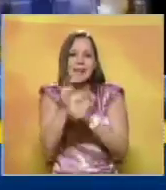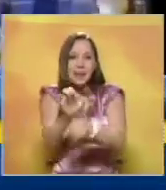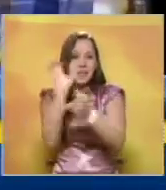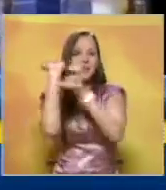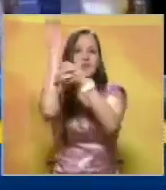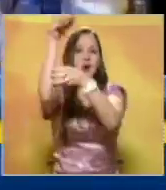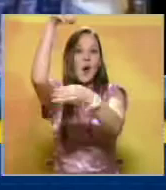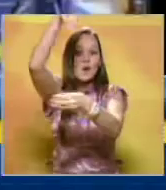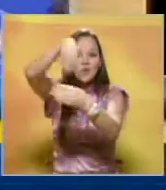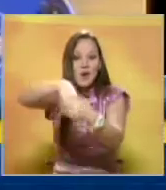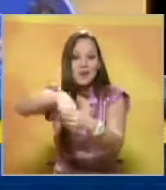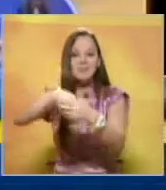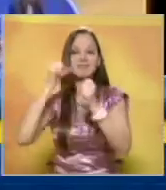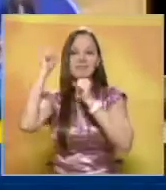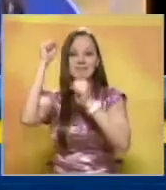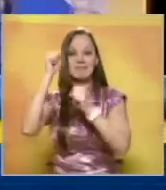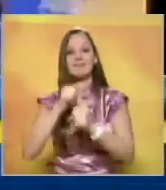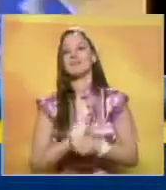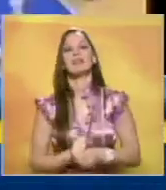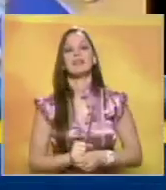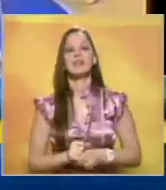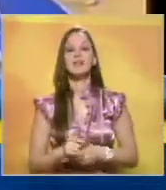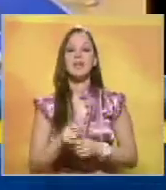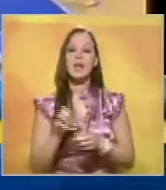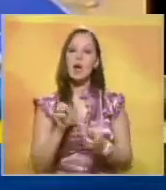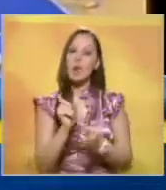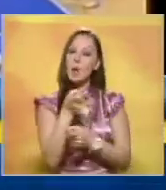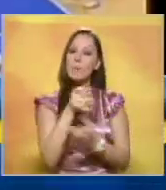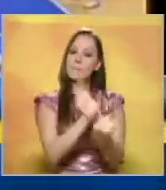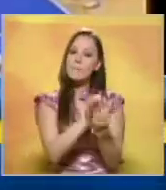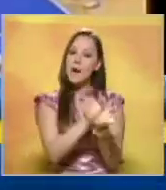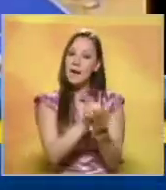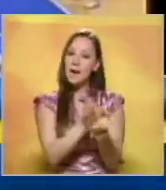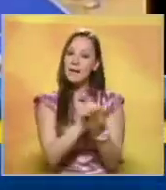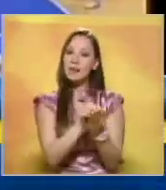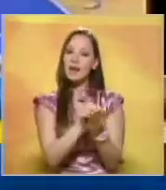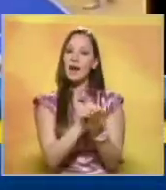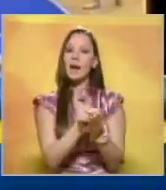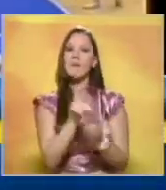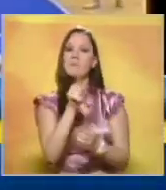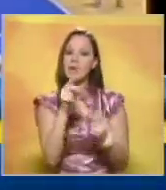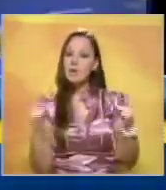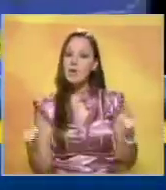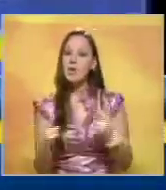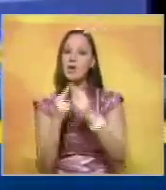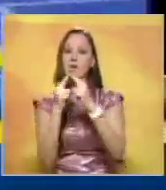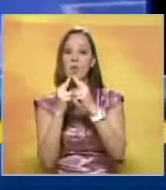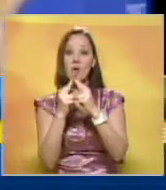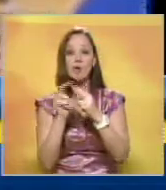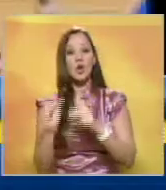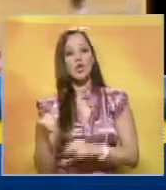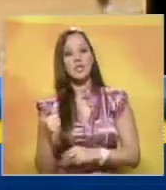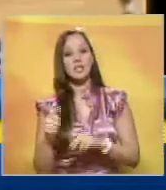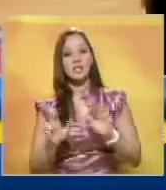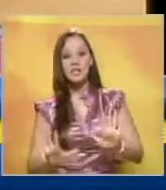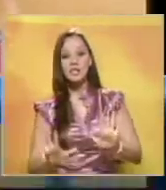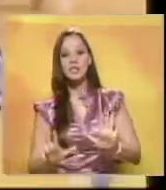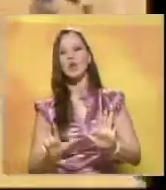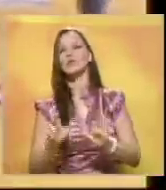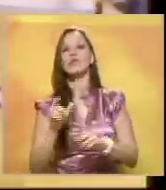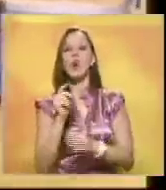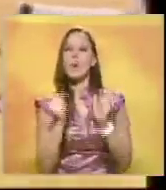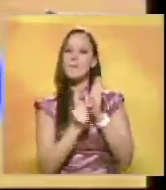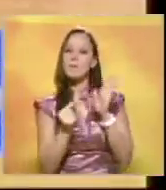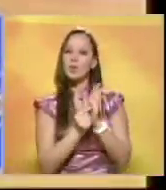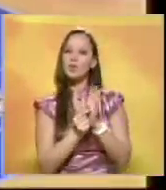triunfo. Trotamundos de Carabobo 6-7, 6-6. Guayquerías de Margarita fue ese encuentro. Jack Martínez terminó con 18 puntos y